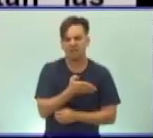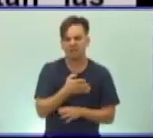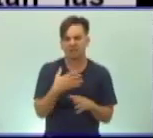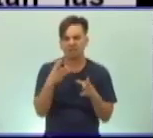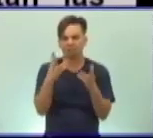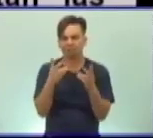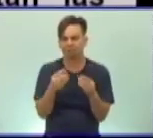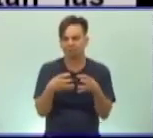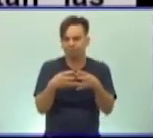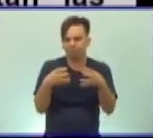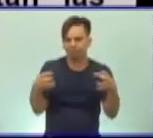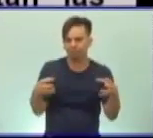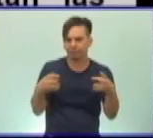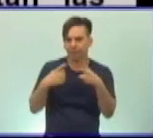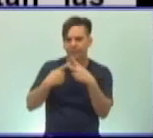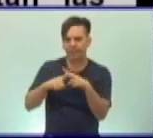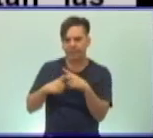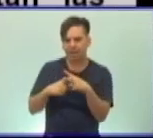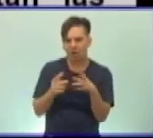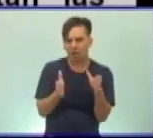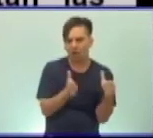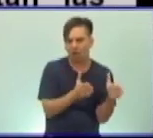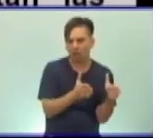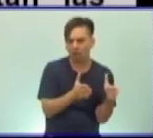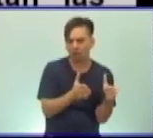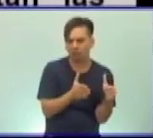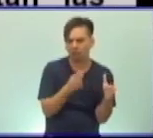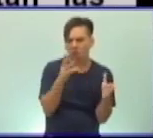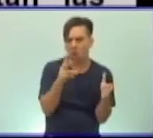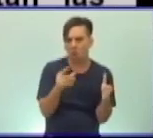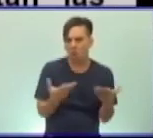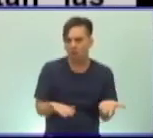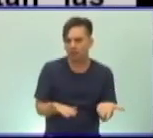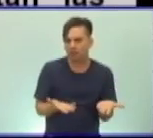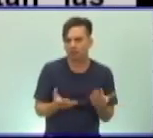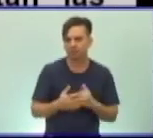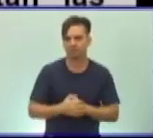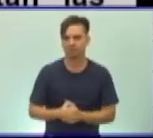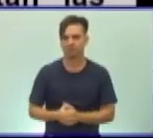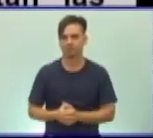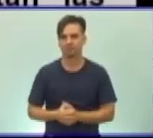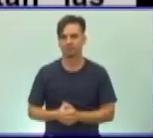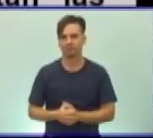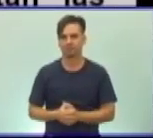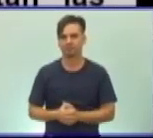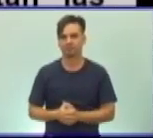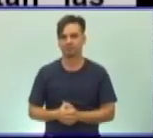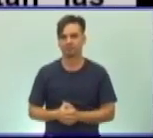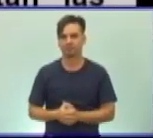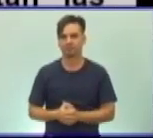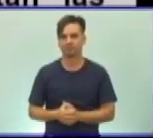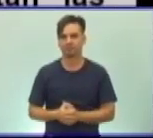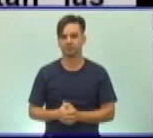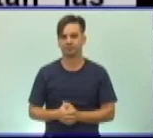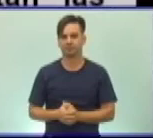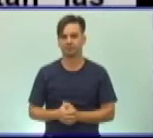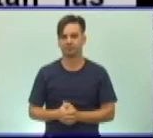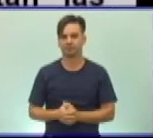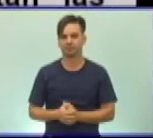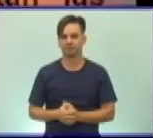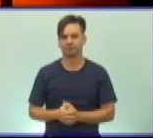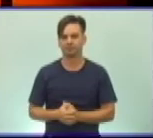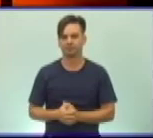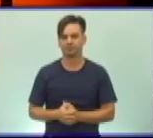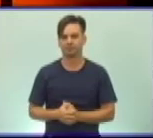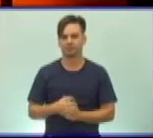las cantidades que te determinan para poder obtener la fracción final. Correcto. Como has